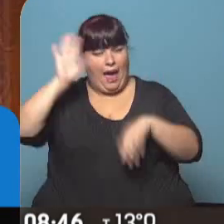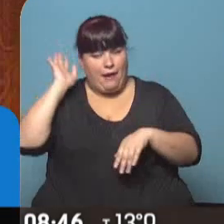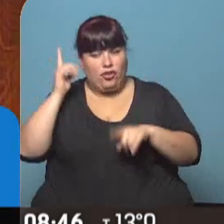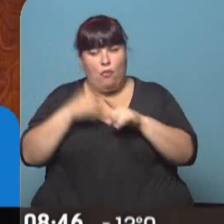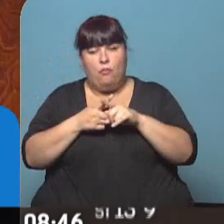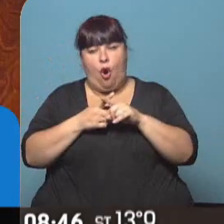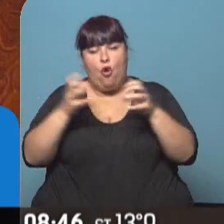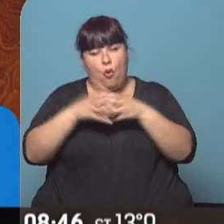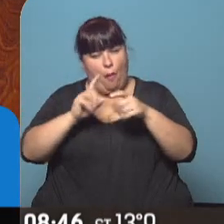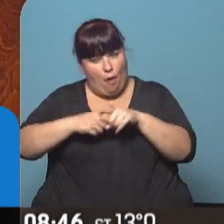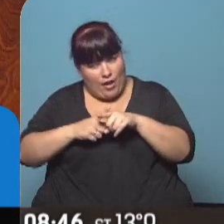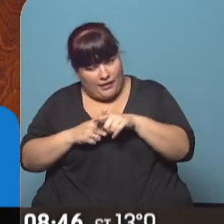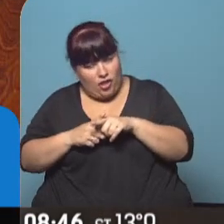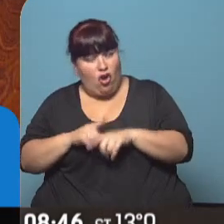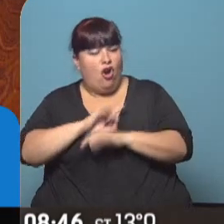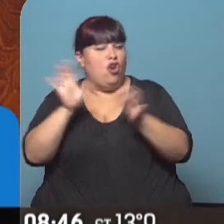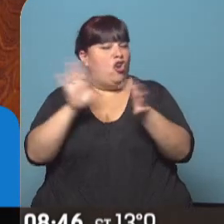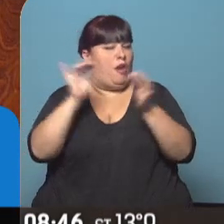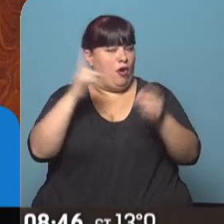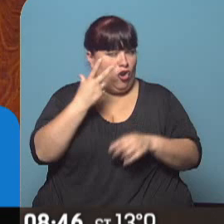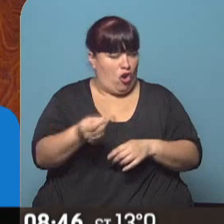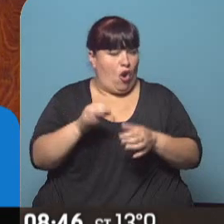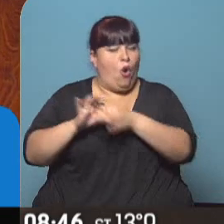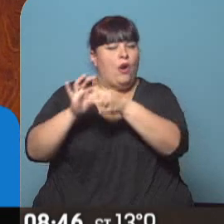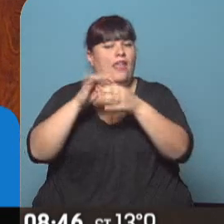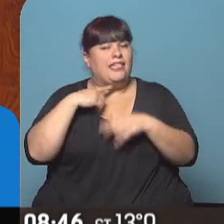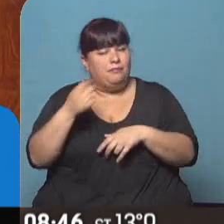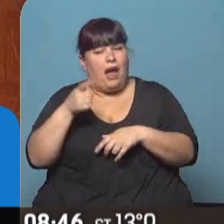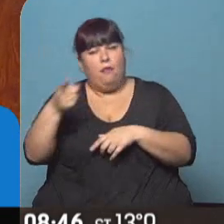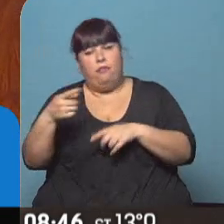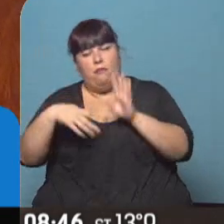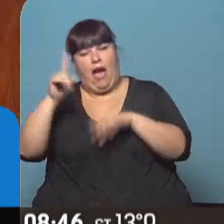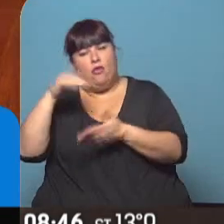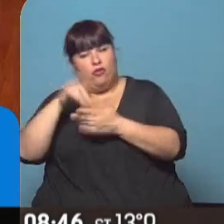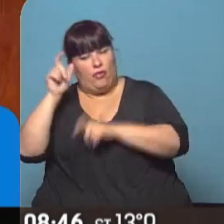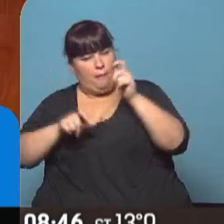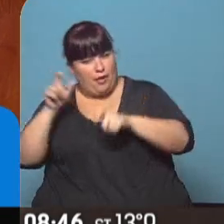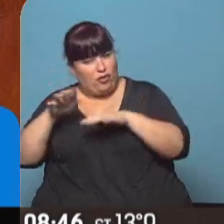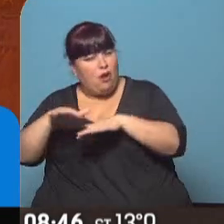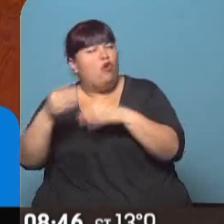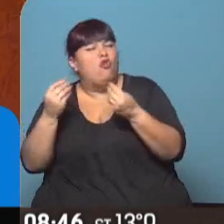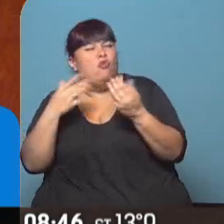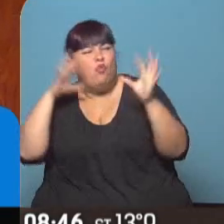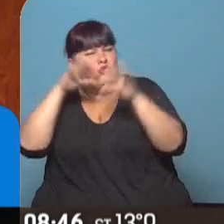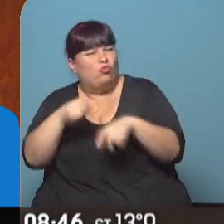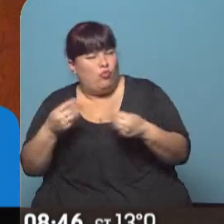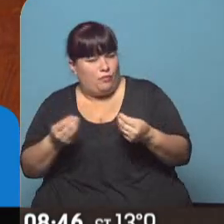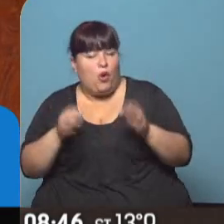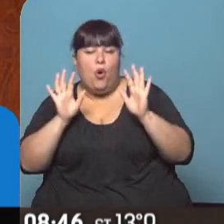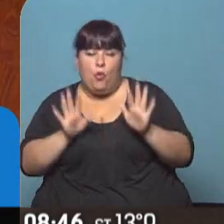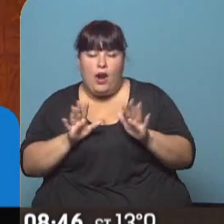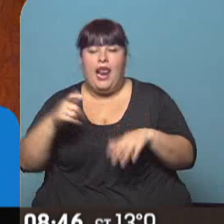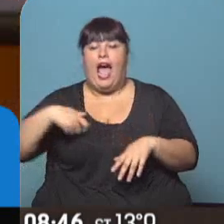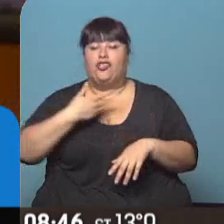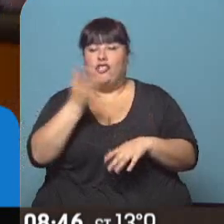la dirigencia y la no independencia, y la unidad de España pasa por más de 1 millón de personas que marchó. ¿Cómo se entiende esto? Bueno, la